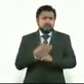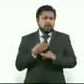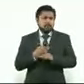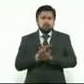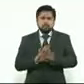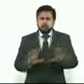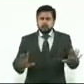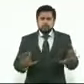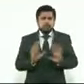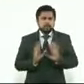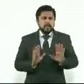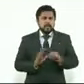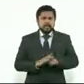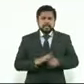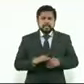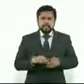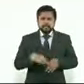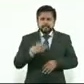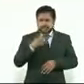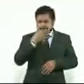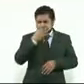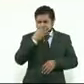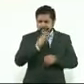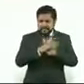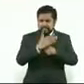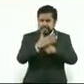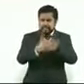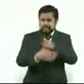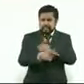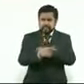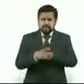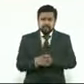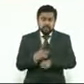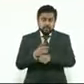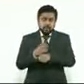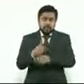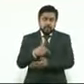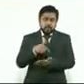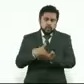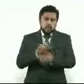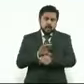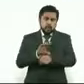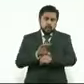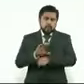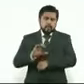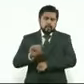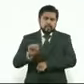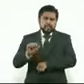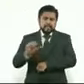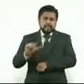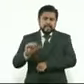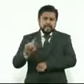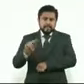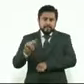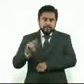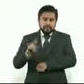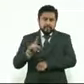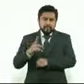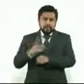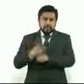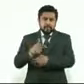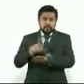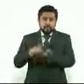ya, después de la llegada por parte del colombiano San Clemente, que es el primer lugar en la